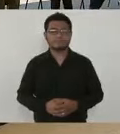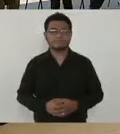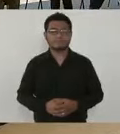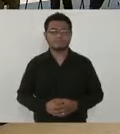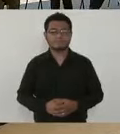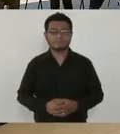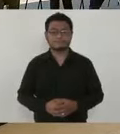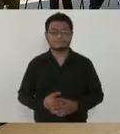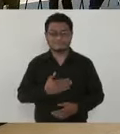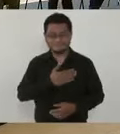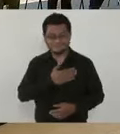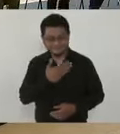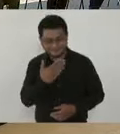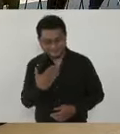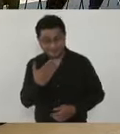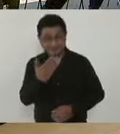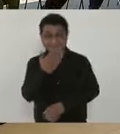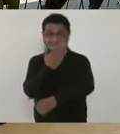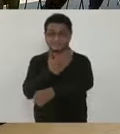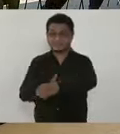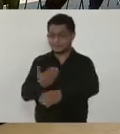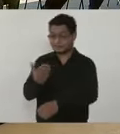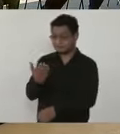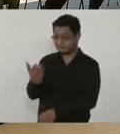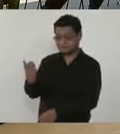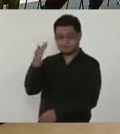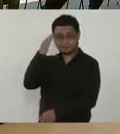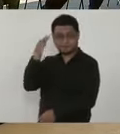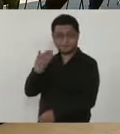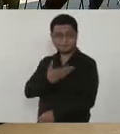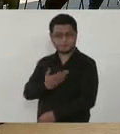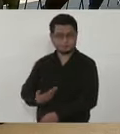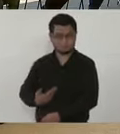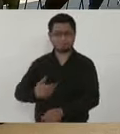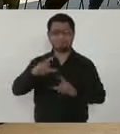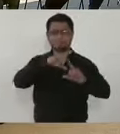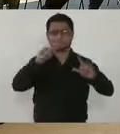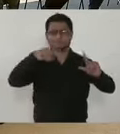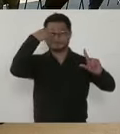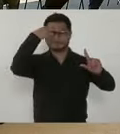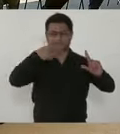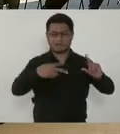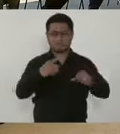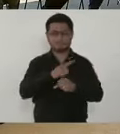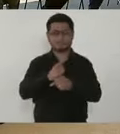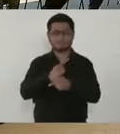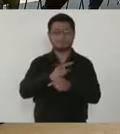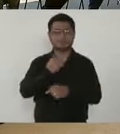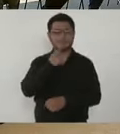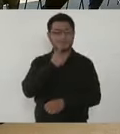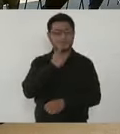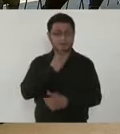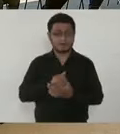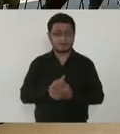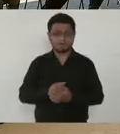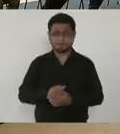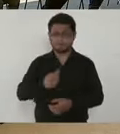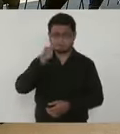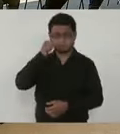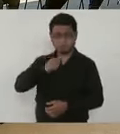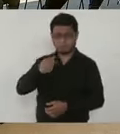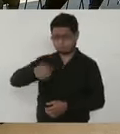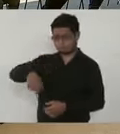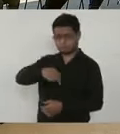Muy buenas tardes, señor presidente de la República, licenciado Andrés Manuel López Obrador. Como siempre, es un gusto tenerlo